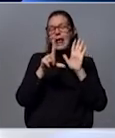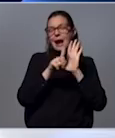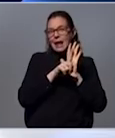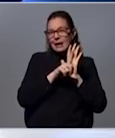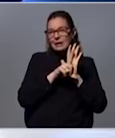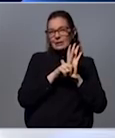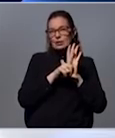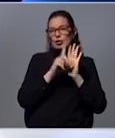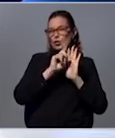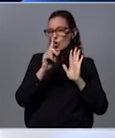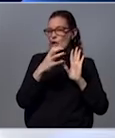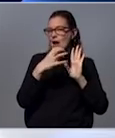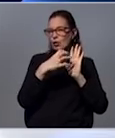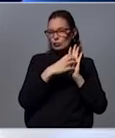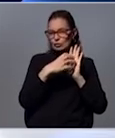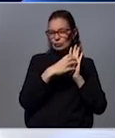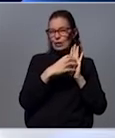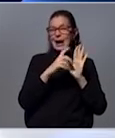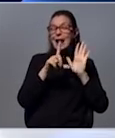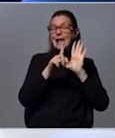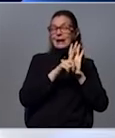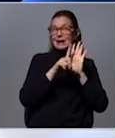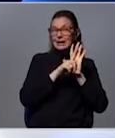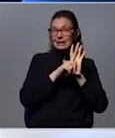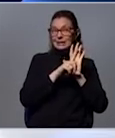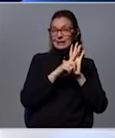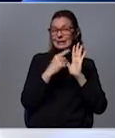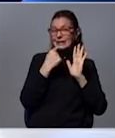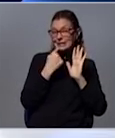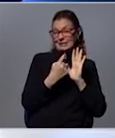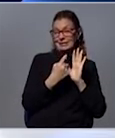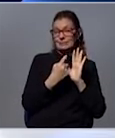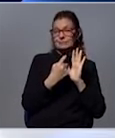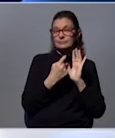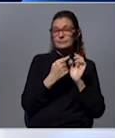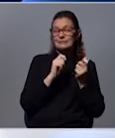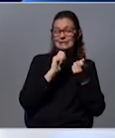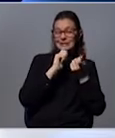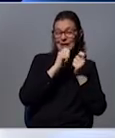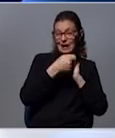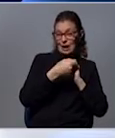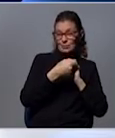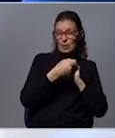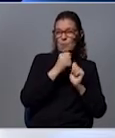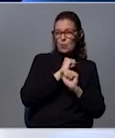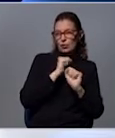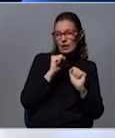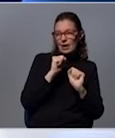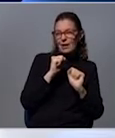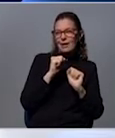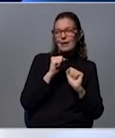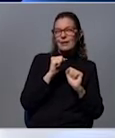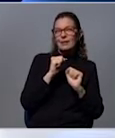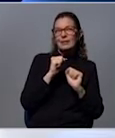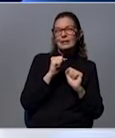no la constitución pero la ley remueva y remueve el obstáculo constitucional podrá establecer